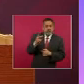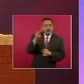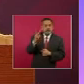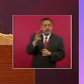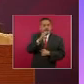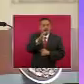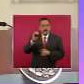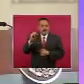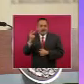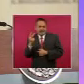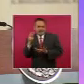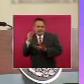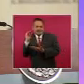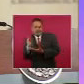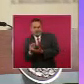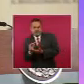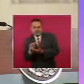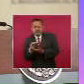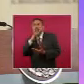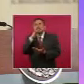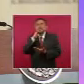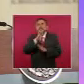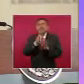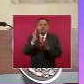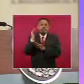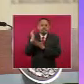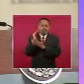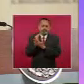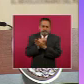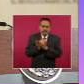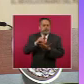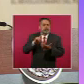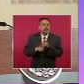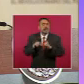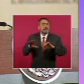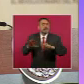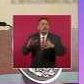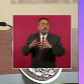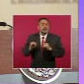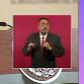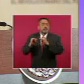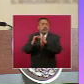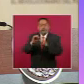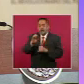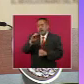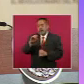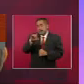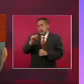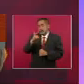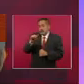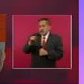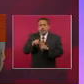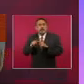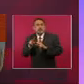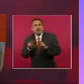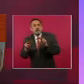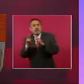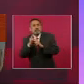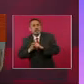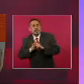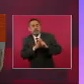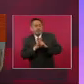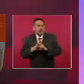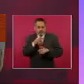dióxido de carbono. Esta medición la hace el INEC, el Instituto Nacional de Ecología y Cambio Climático. La siguiente, por